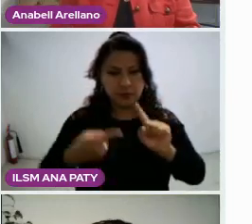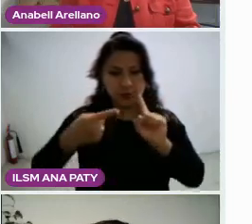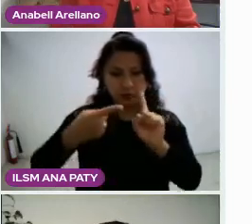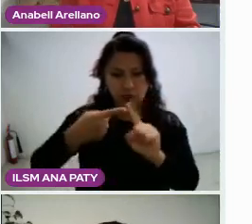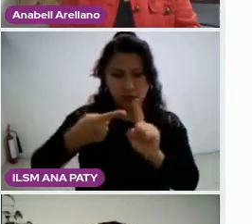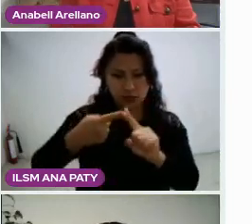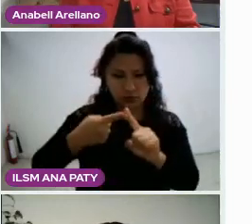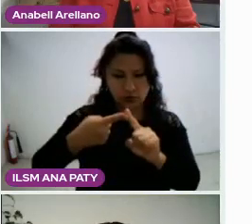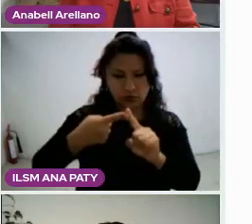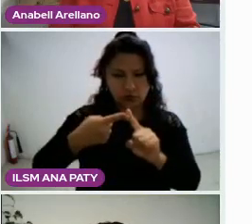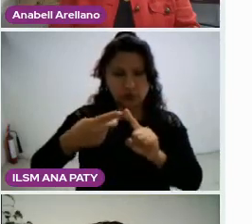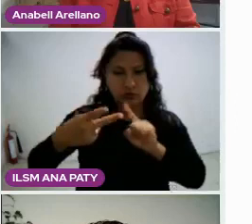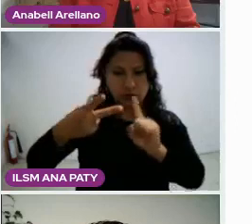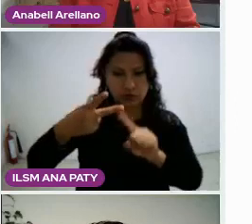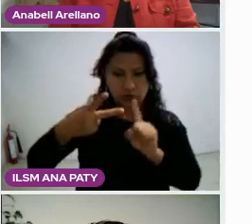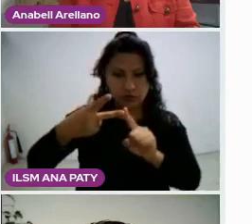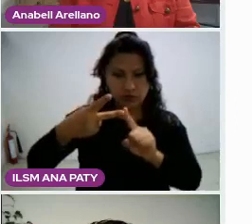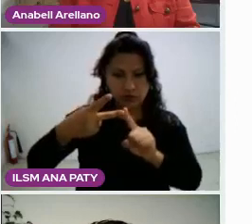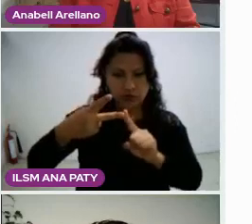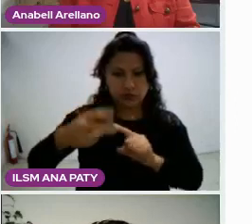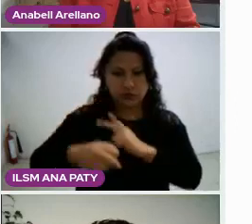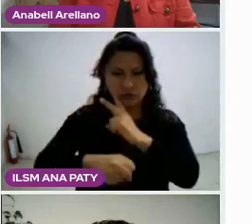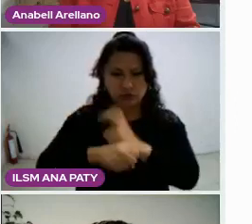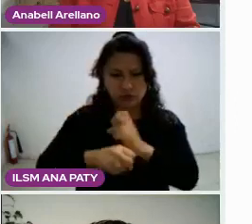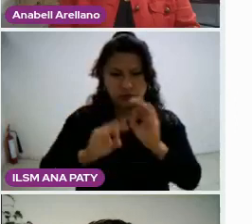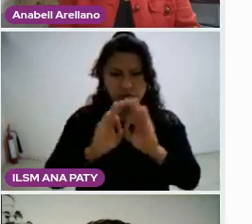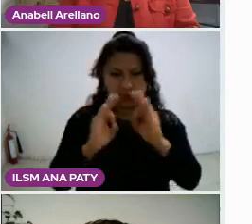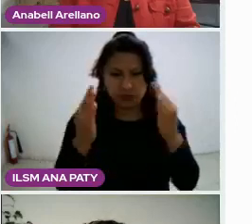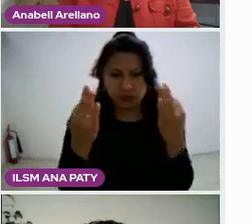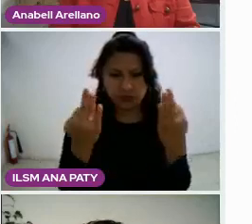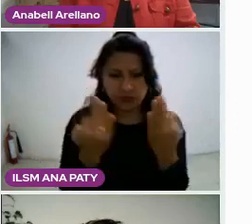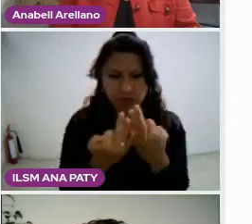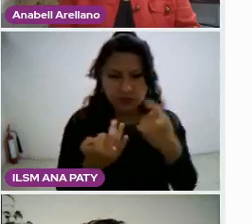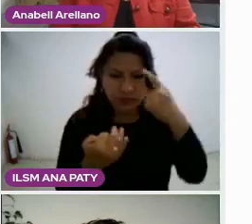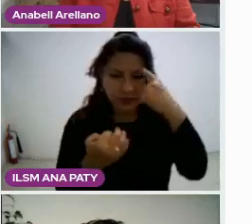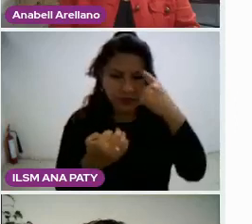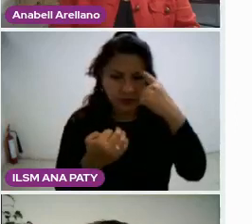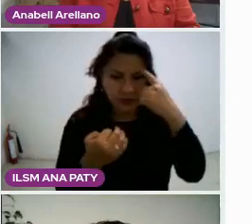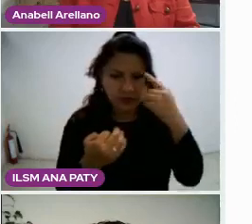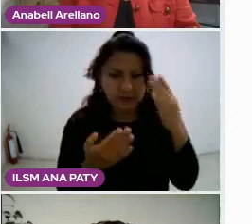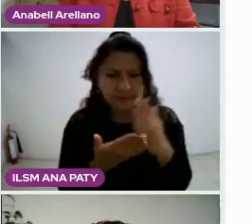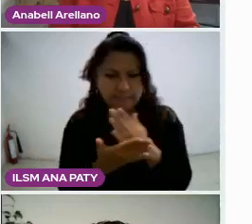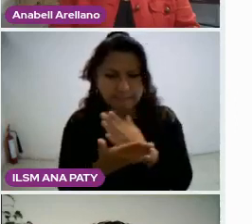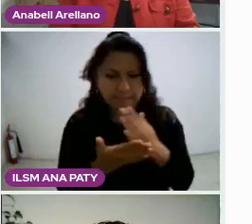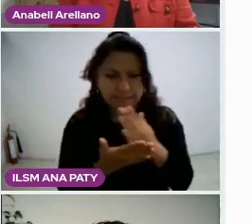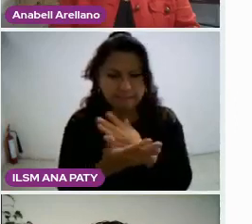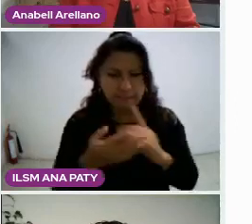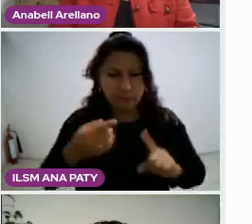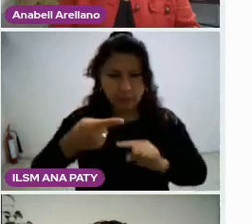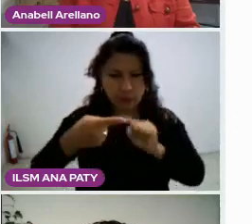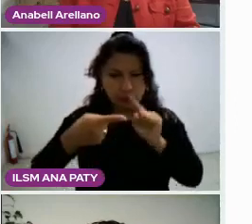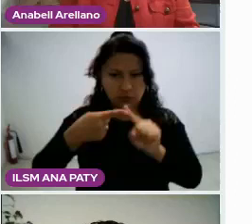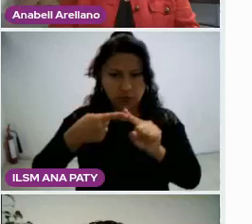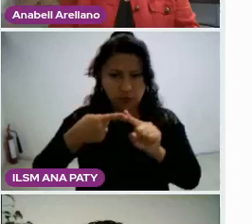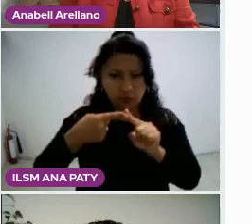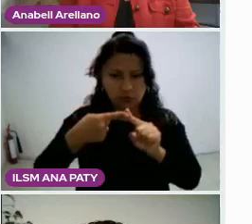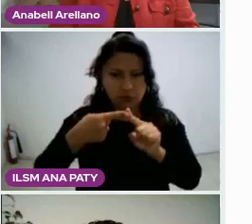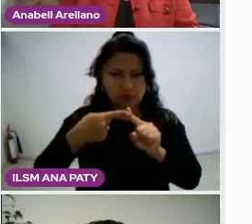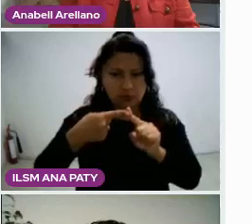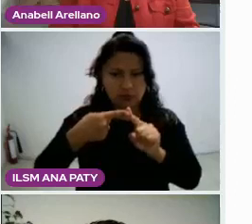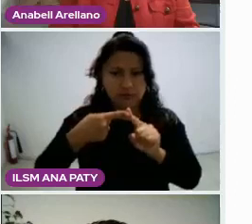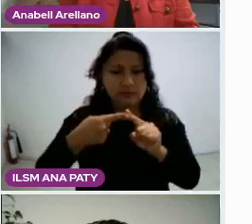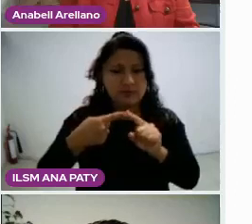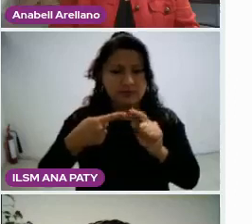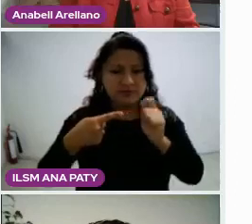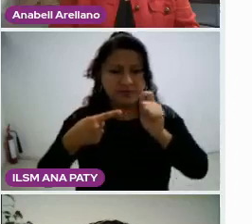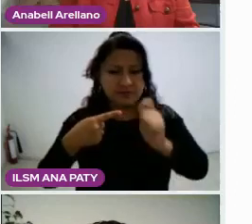como una forma muy sencilla de poderla dividir. La primaria se dice que puede ser